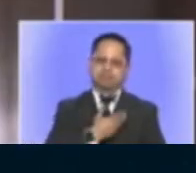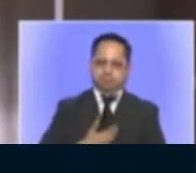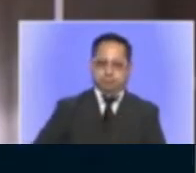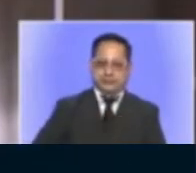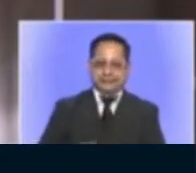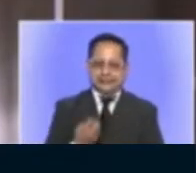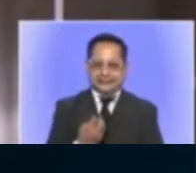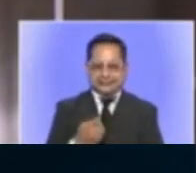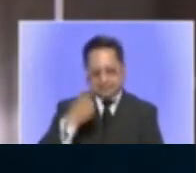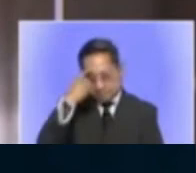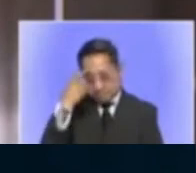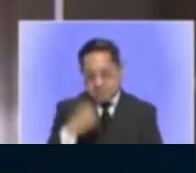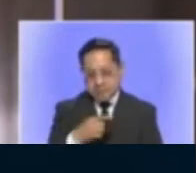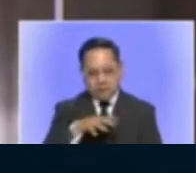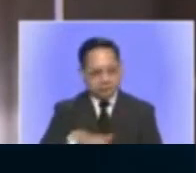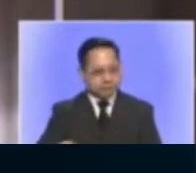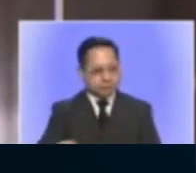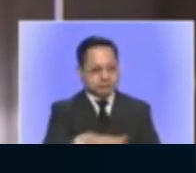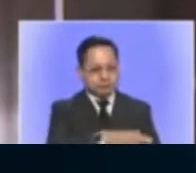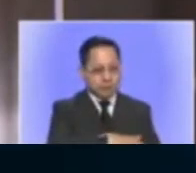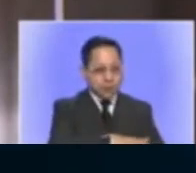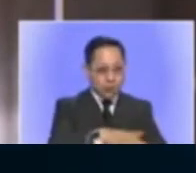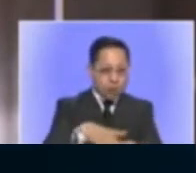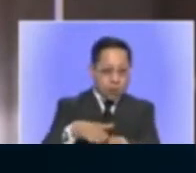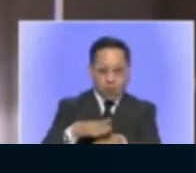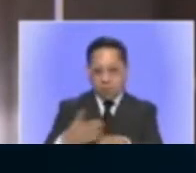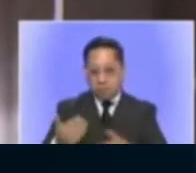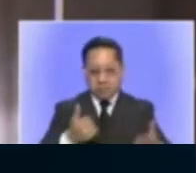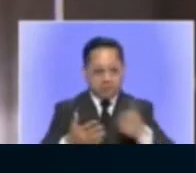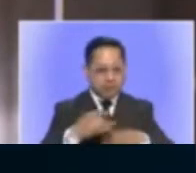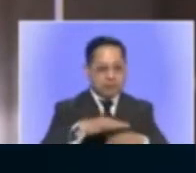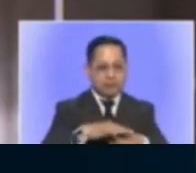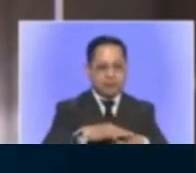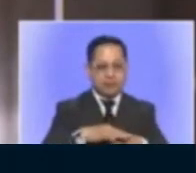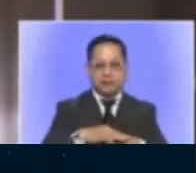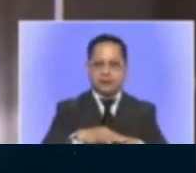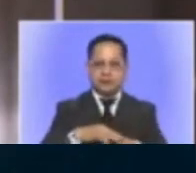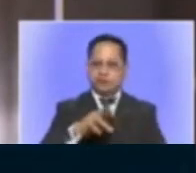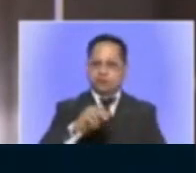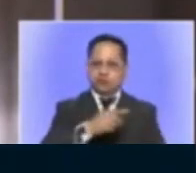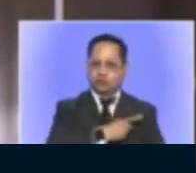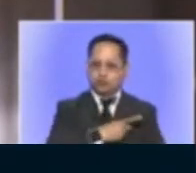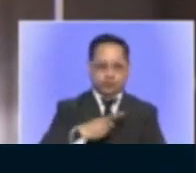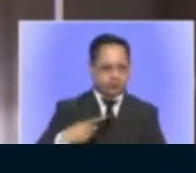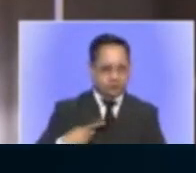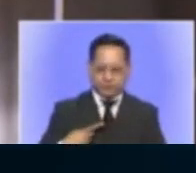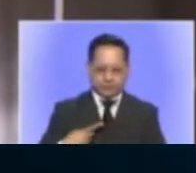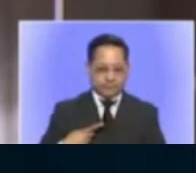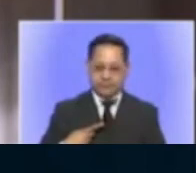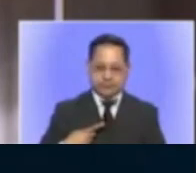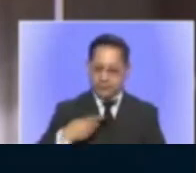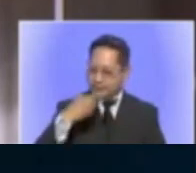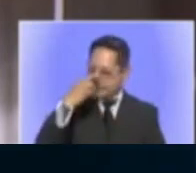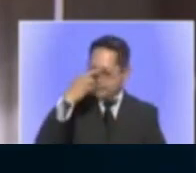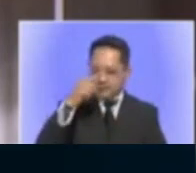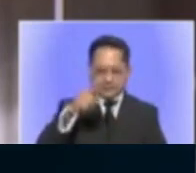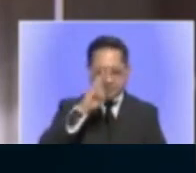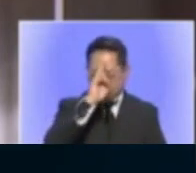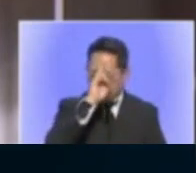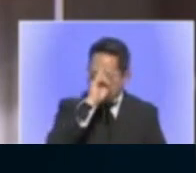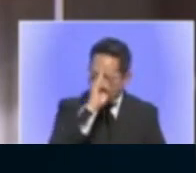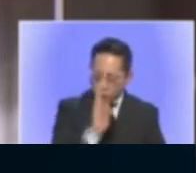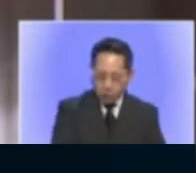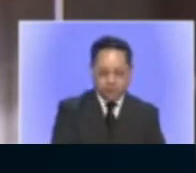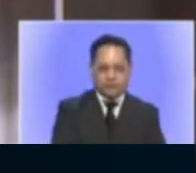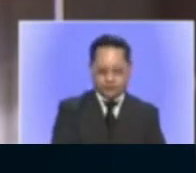para posicionarse o para hacer un llamado al voto no está permitido y no puede ampararse en el